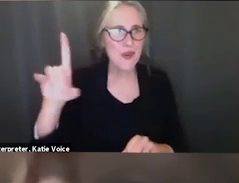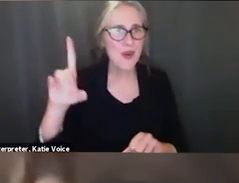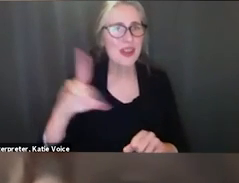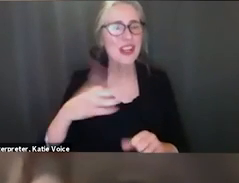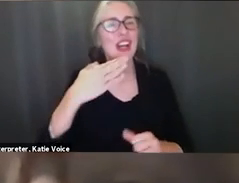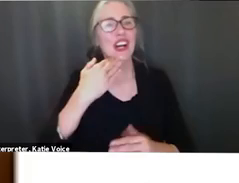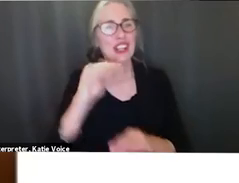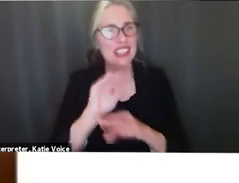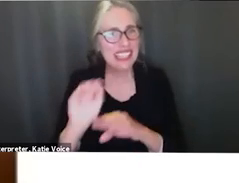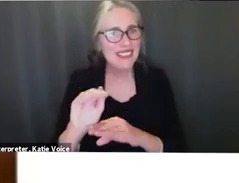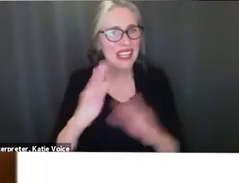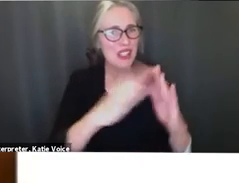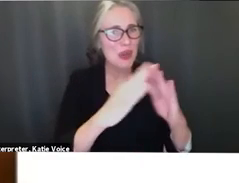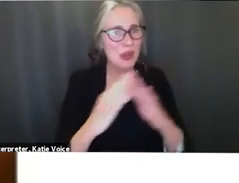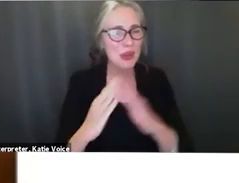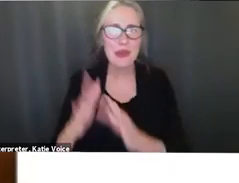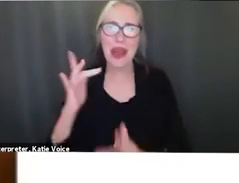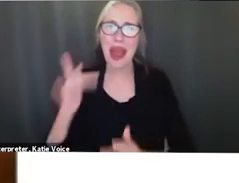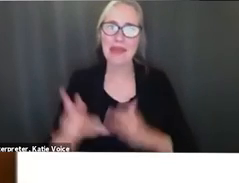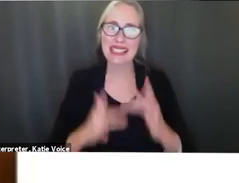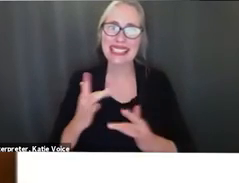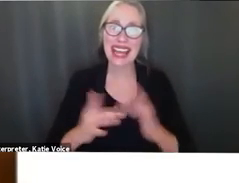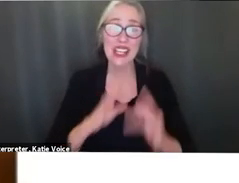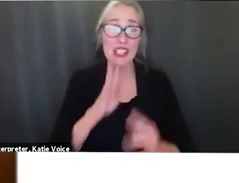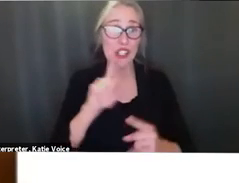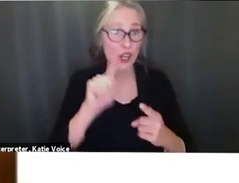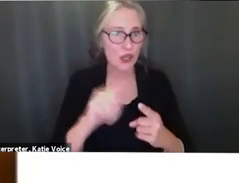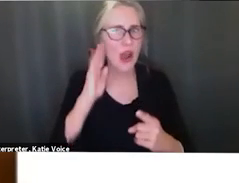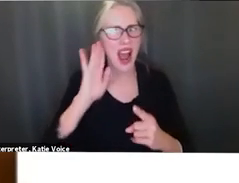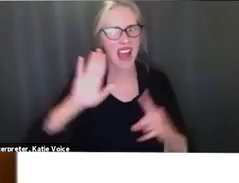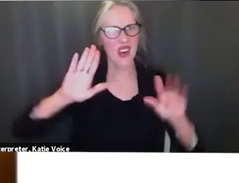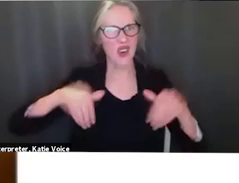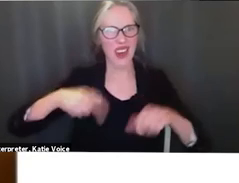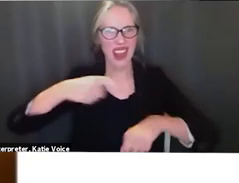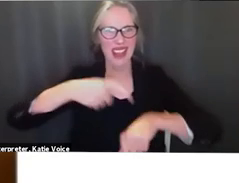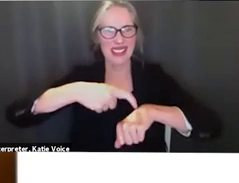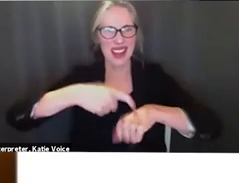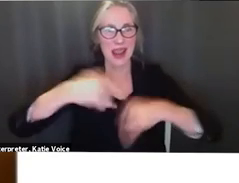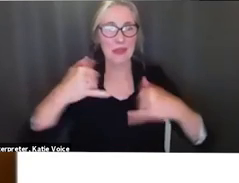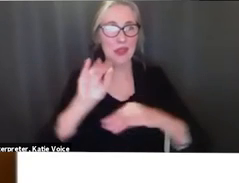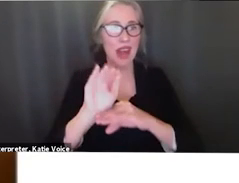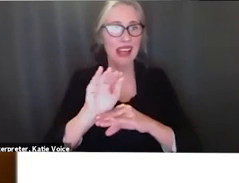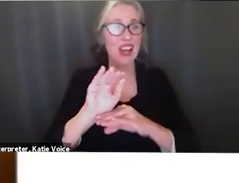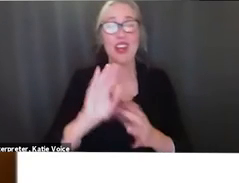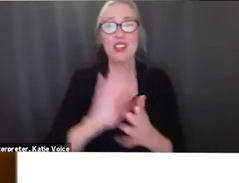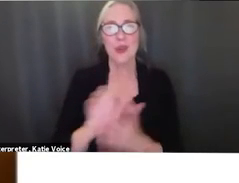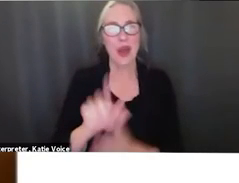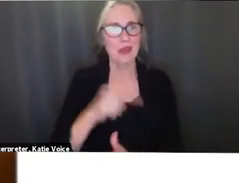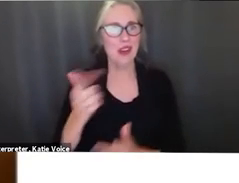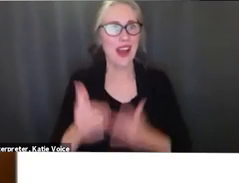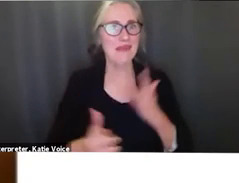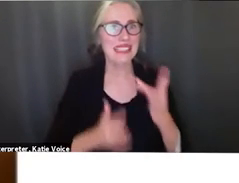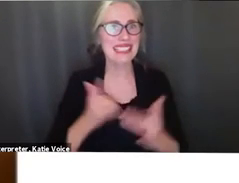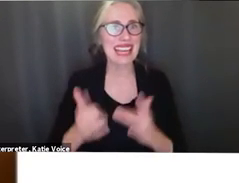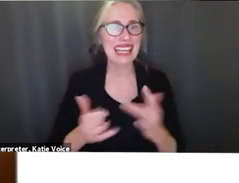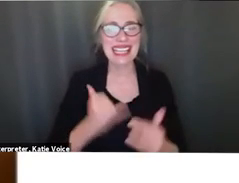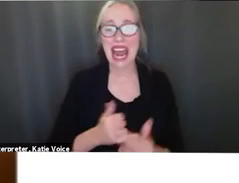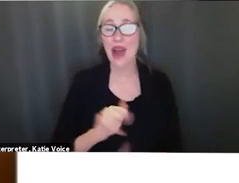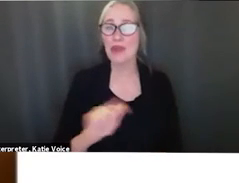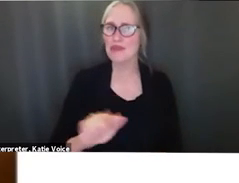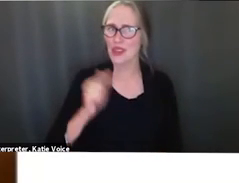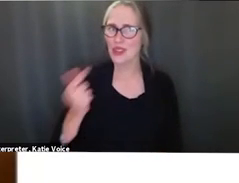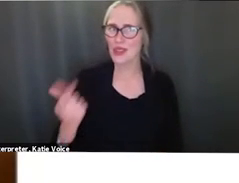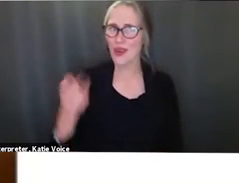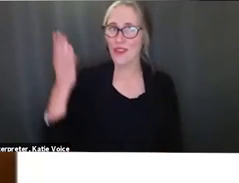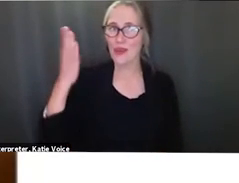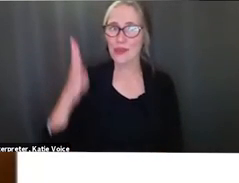que voy a ahora cederle la palabra a la siguiente persona. Estoy emocionada de presentarle o cederle la palabra a la siguiente persona